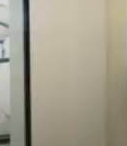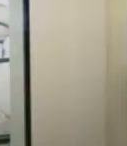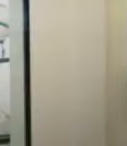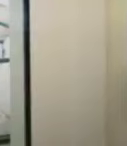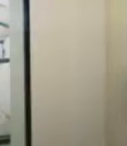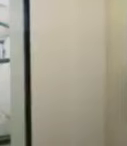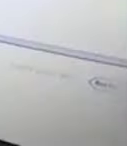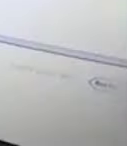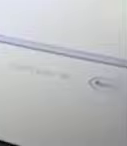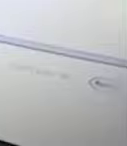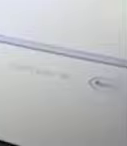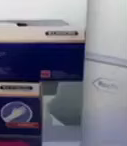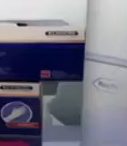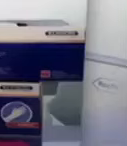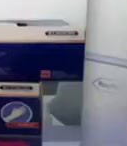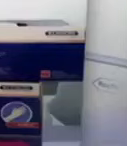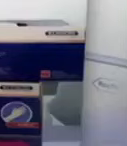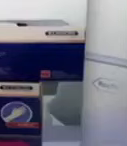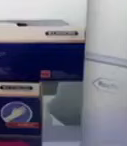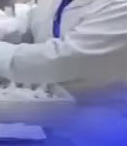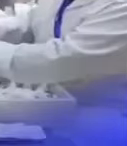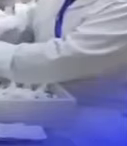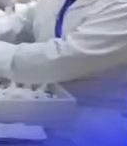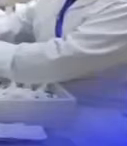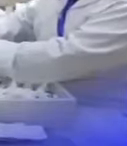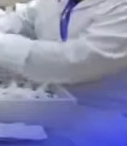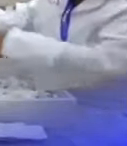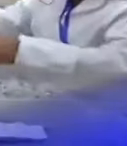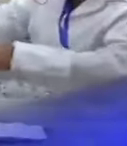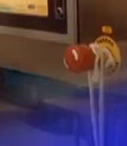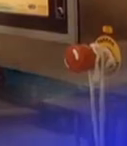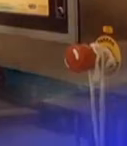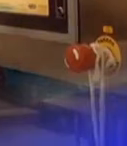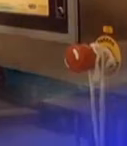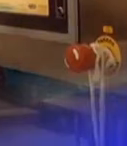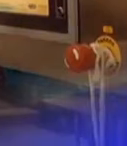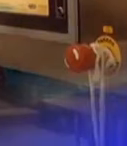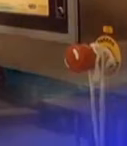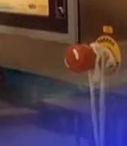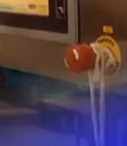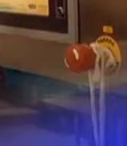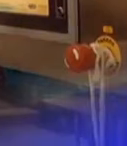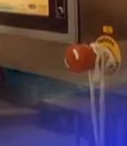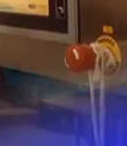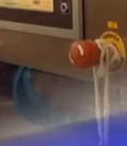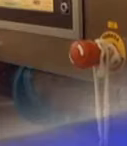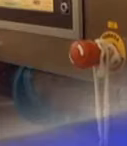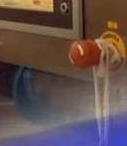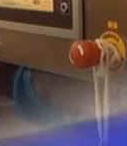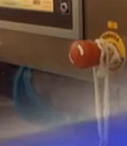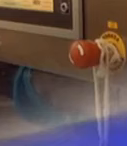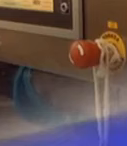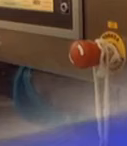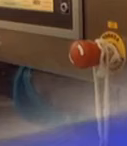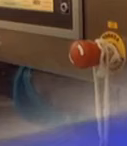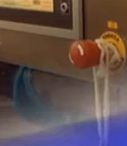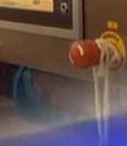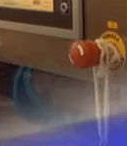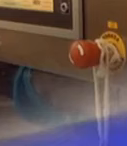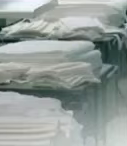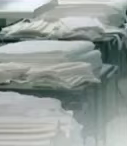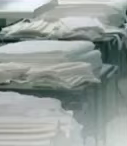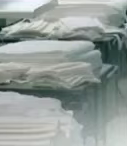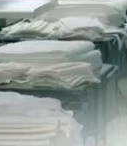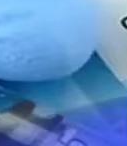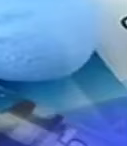Día Internacional de los Trabajadores. Despliegue de creatividad desde los colectivos laborales, iniciativas